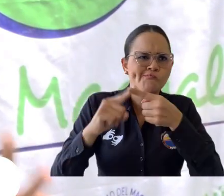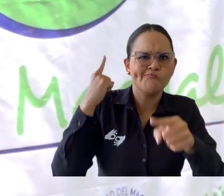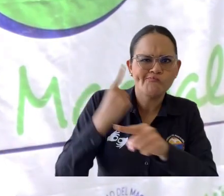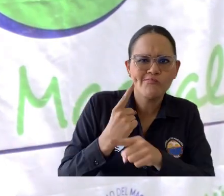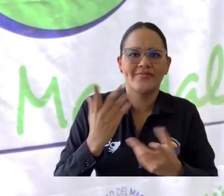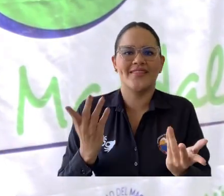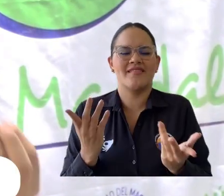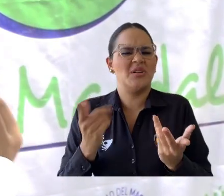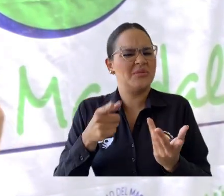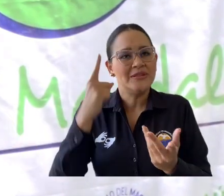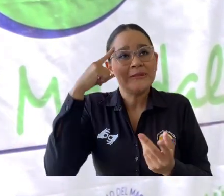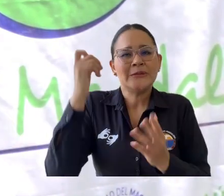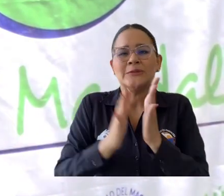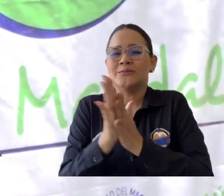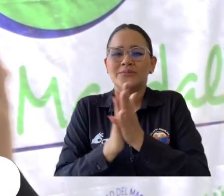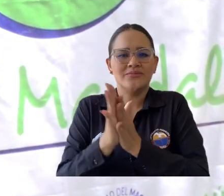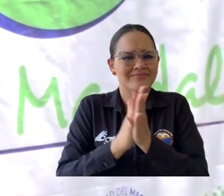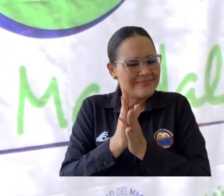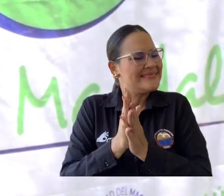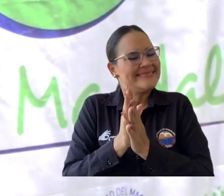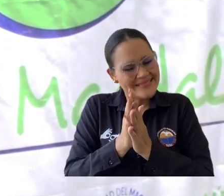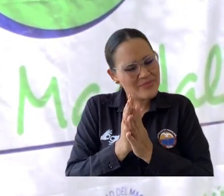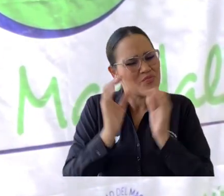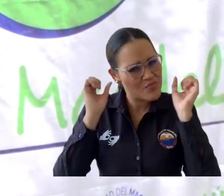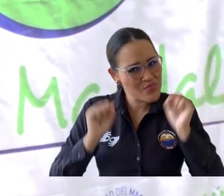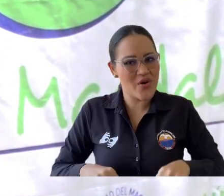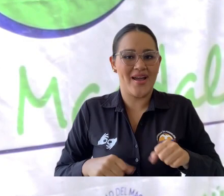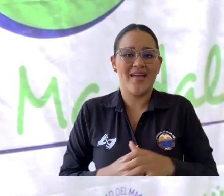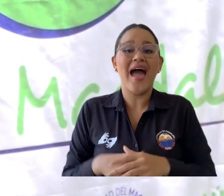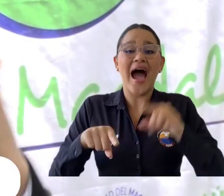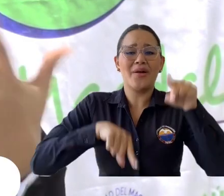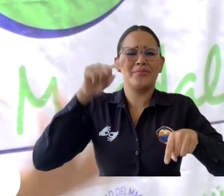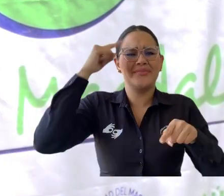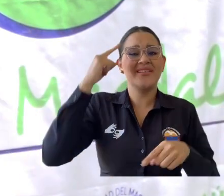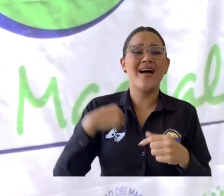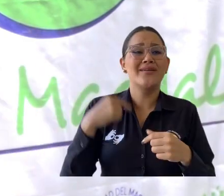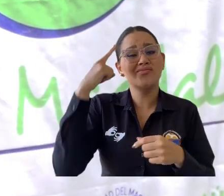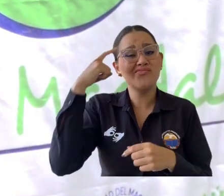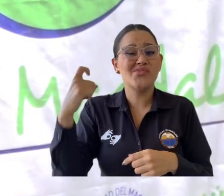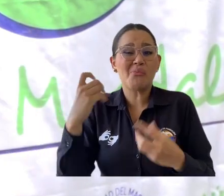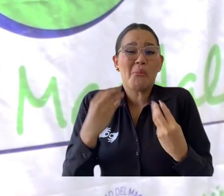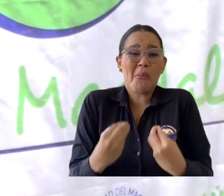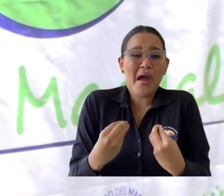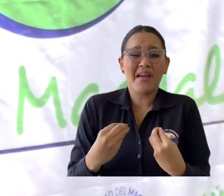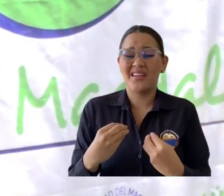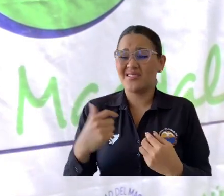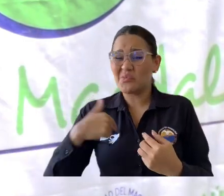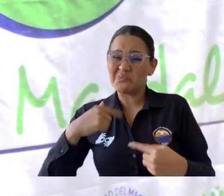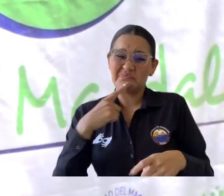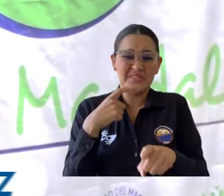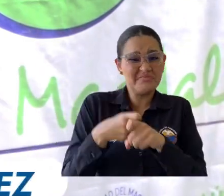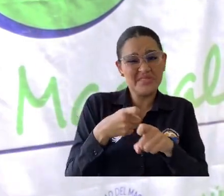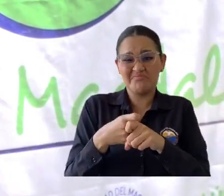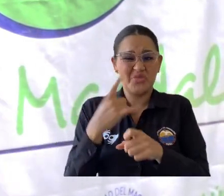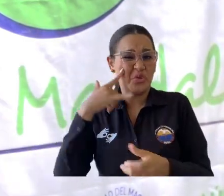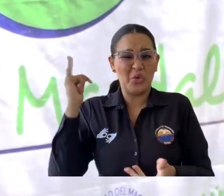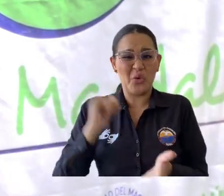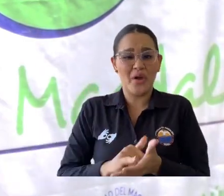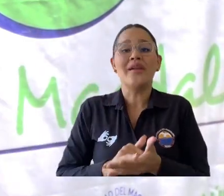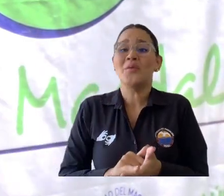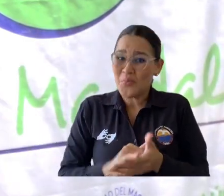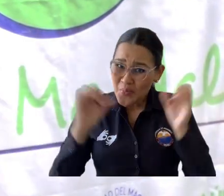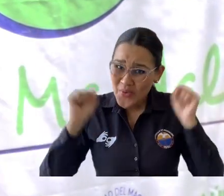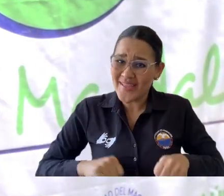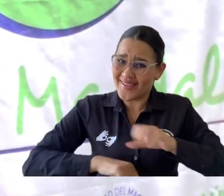se planteen objetivos, que se planteen metas, porque a veces creemos que porque las circunstancias del alrededor no son tan